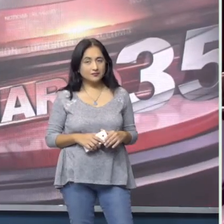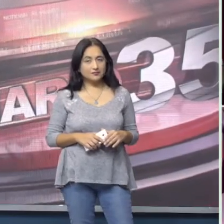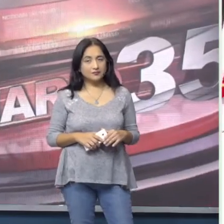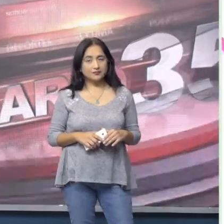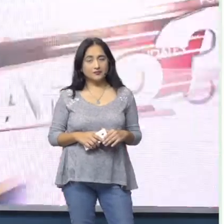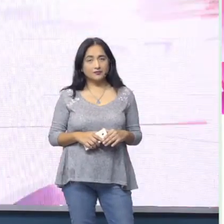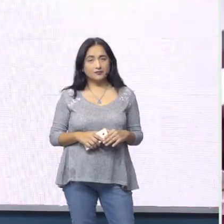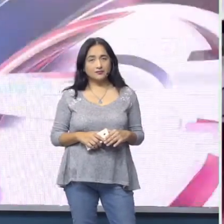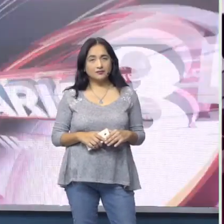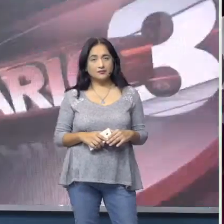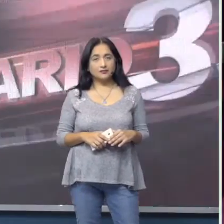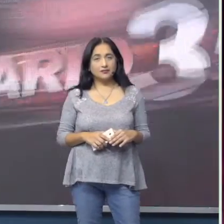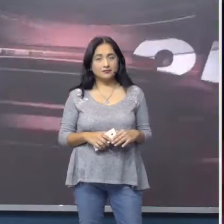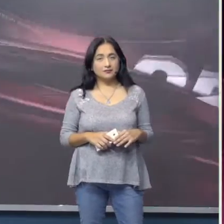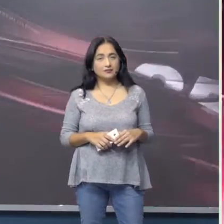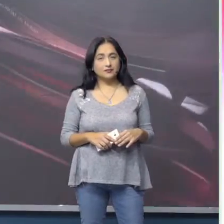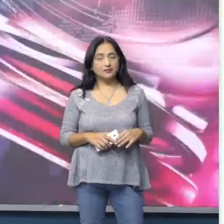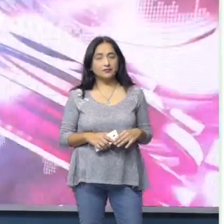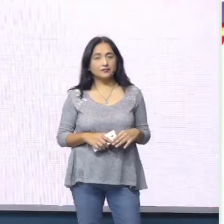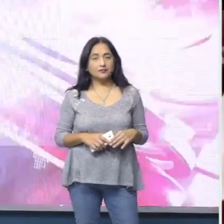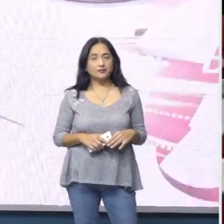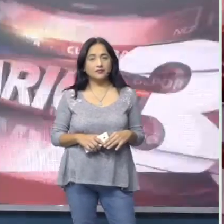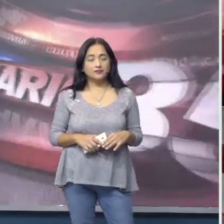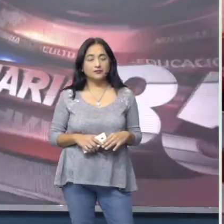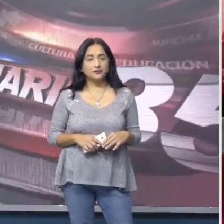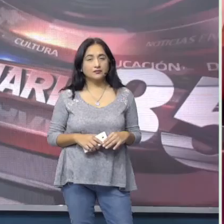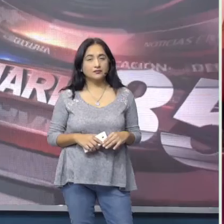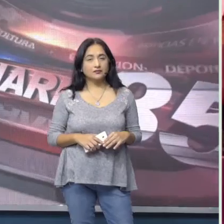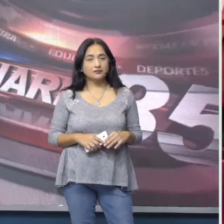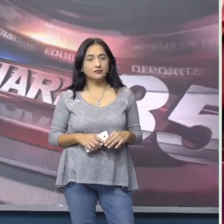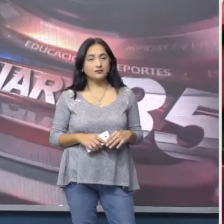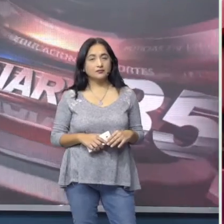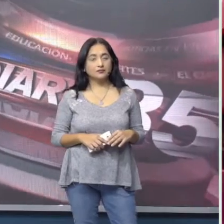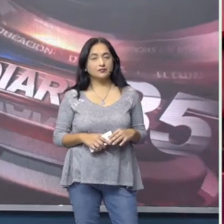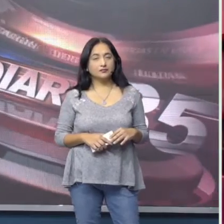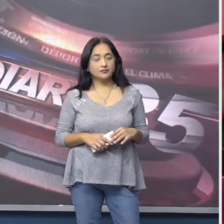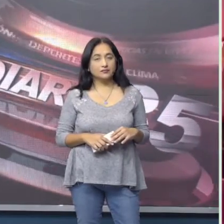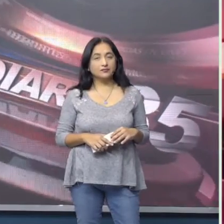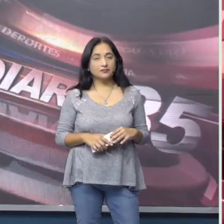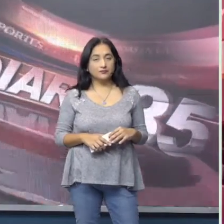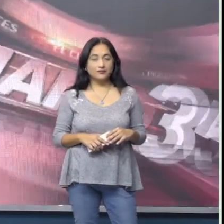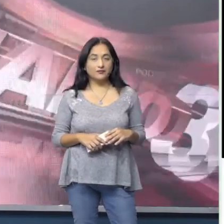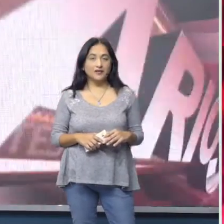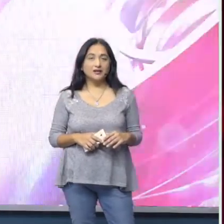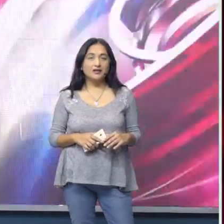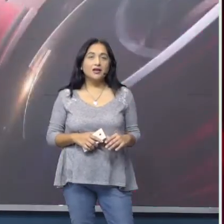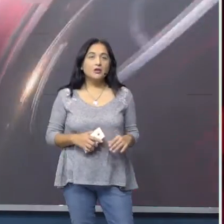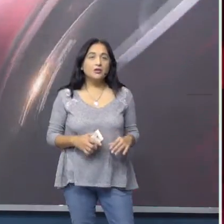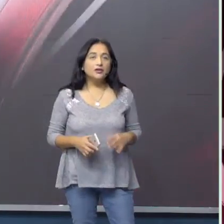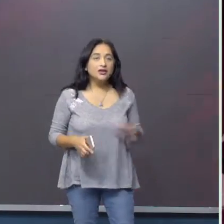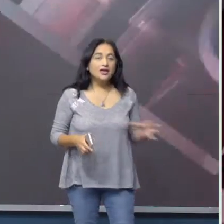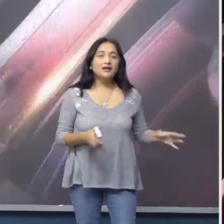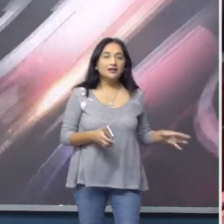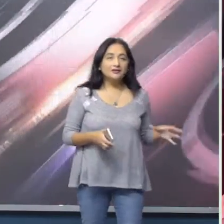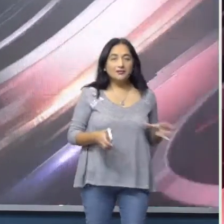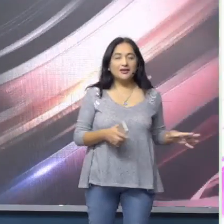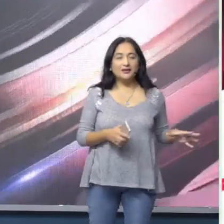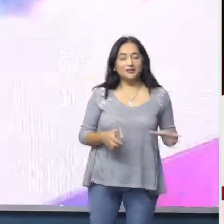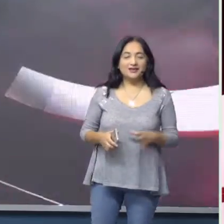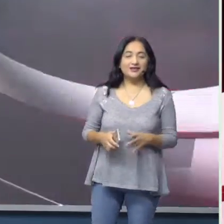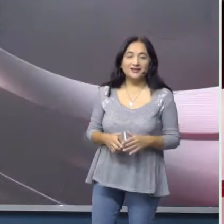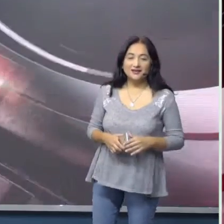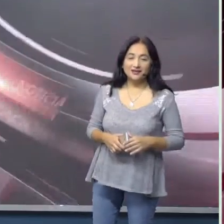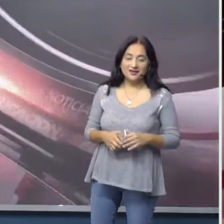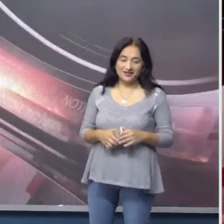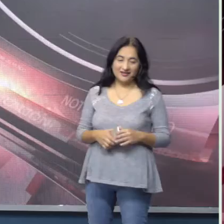el primer pago de marzo, que ahí hubo una demora. Bien. Julio, y ya